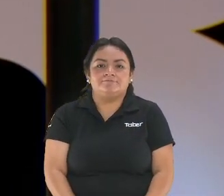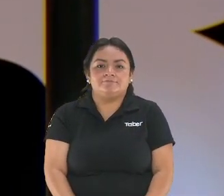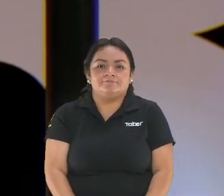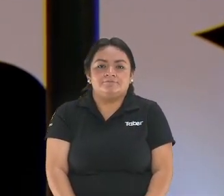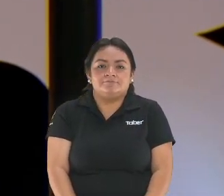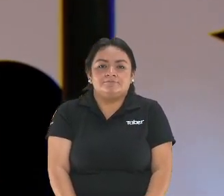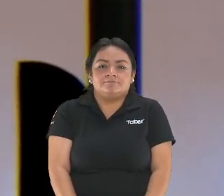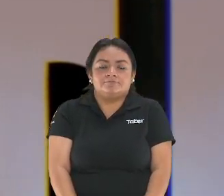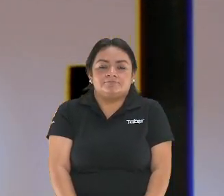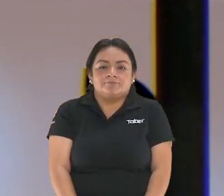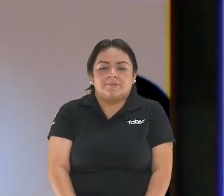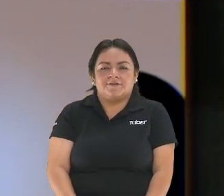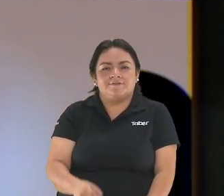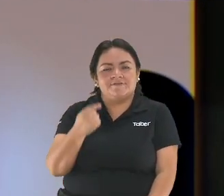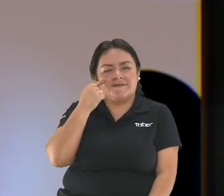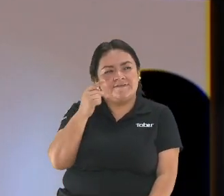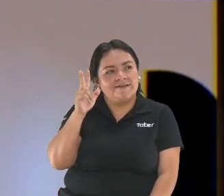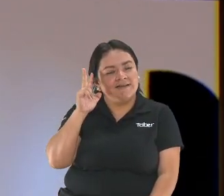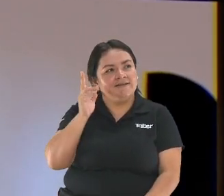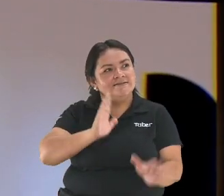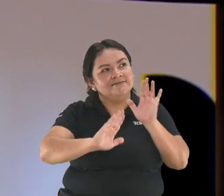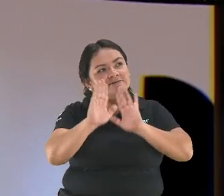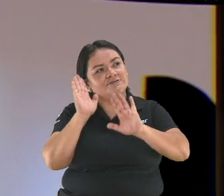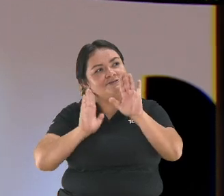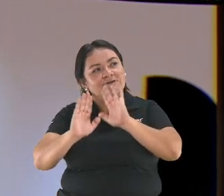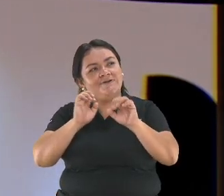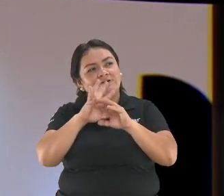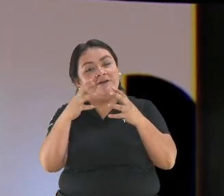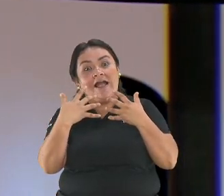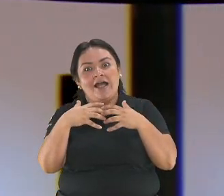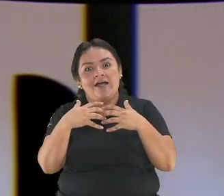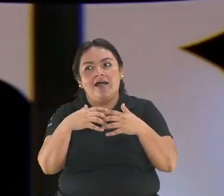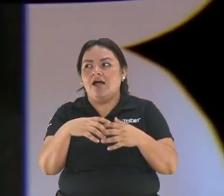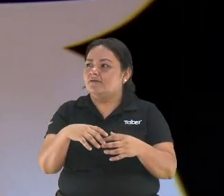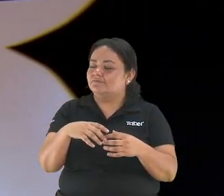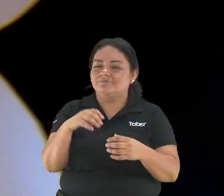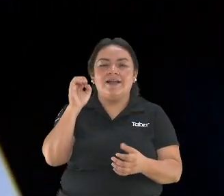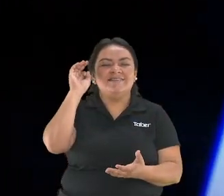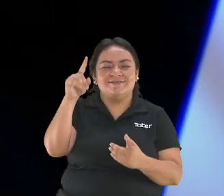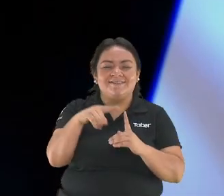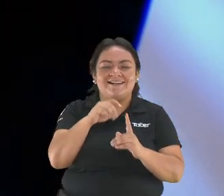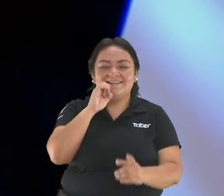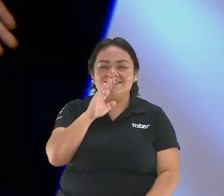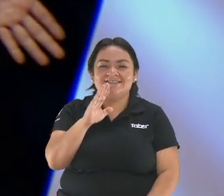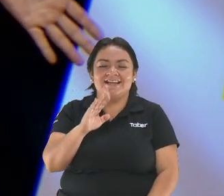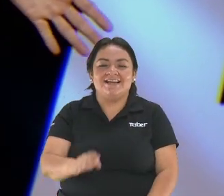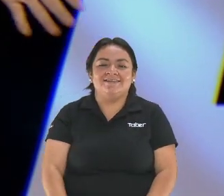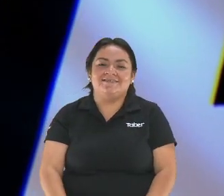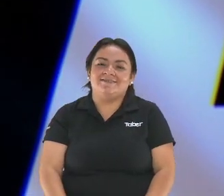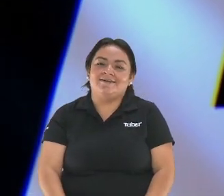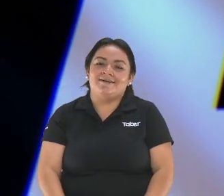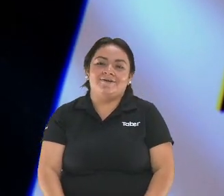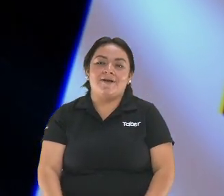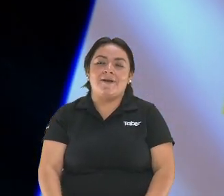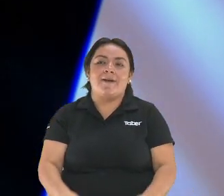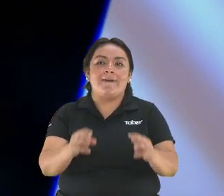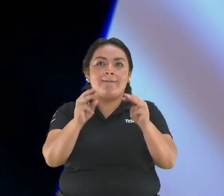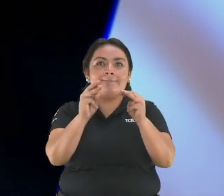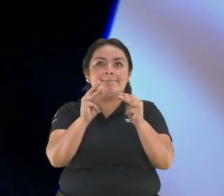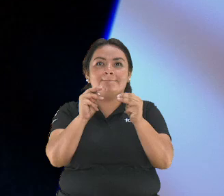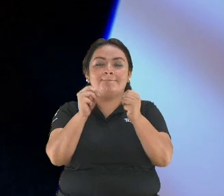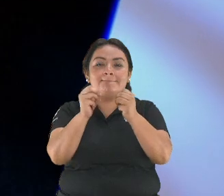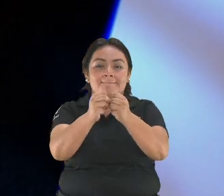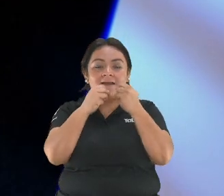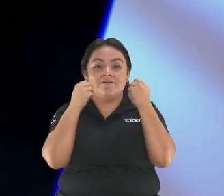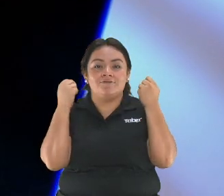y cuando usted escucha las historias de todas las grandes empresas decía nuestro pastor general ahorita los millonarios no duermen ocho horas